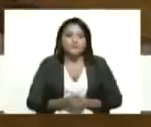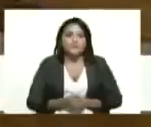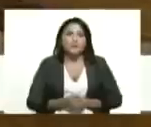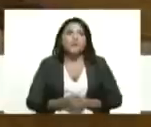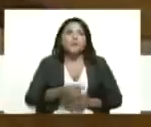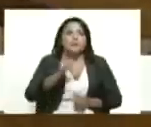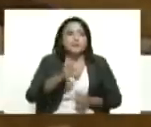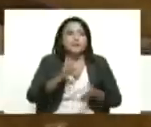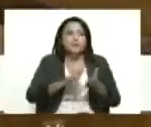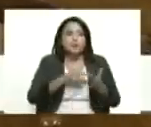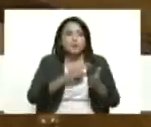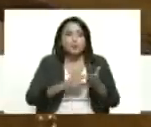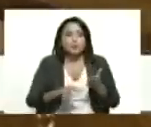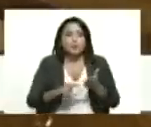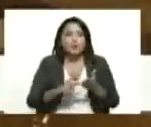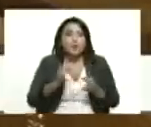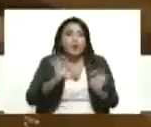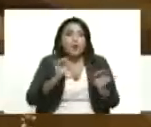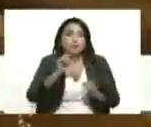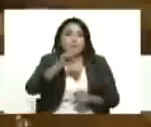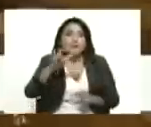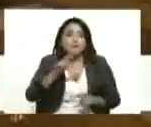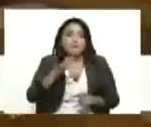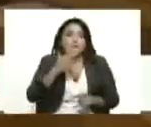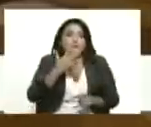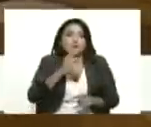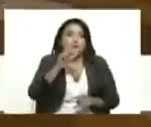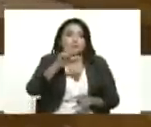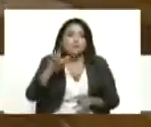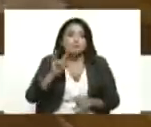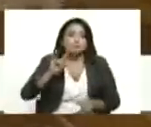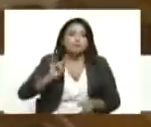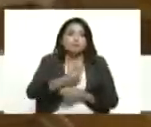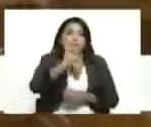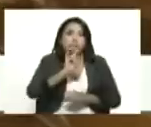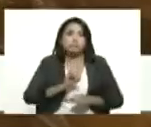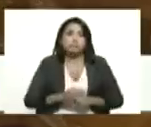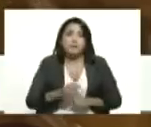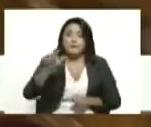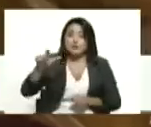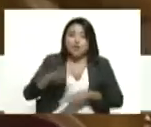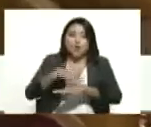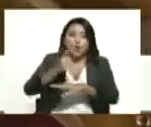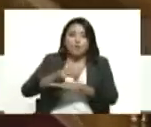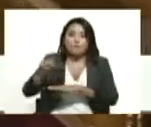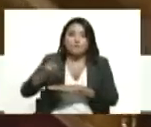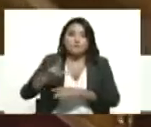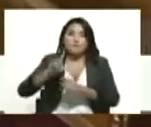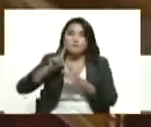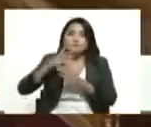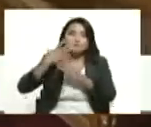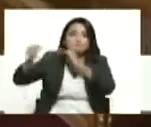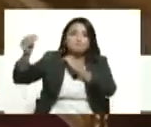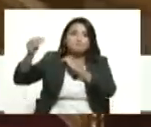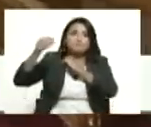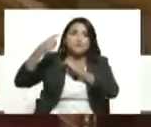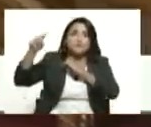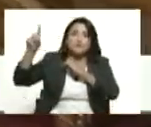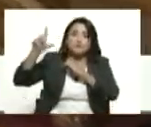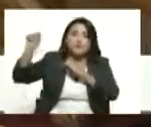nulidades, incomparecencias. Por ejemplo, si el fulanito o la fulanita se fue de Venezuela,